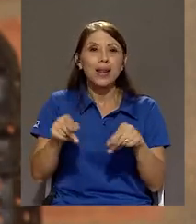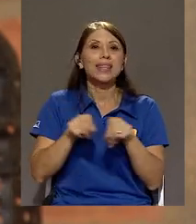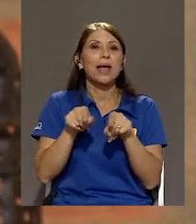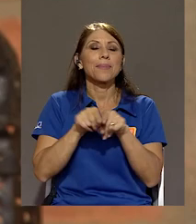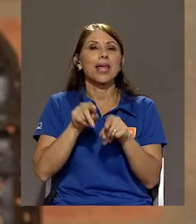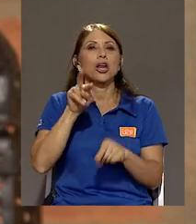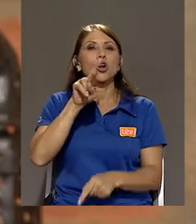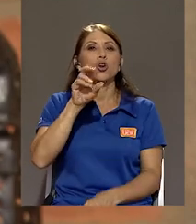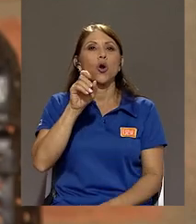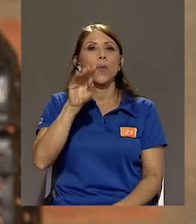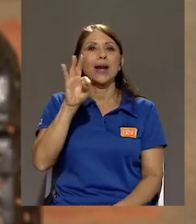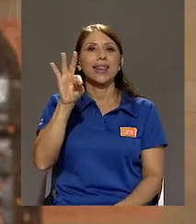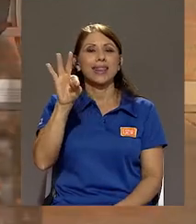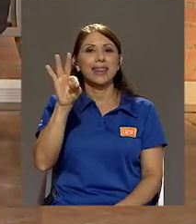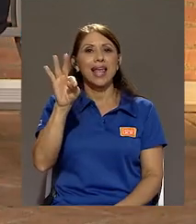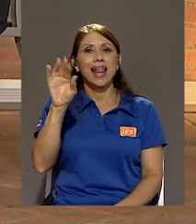Robert